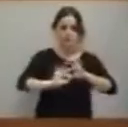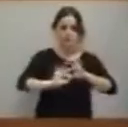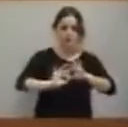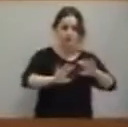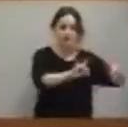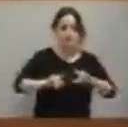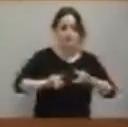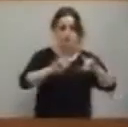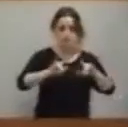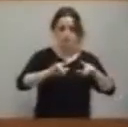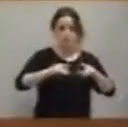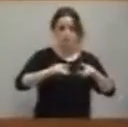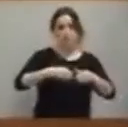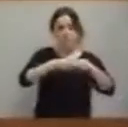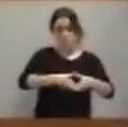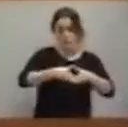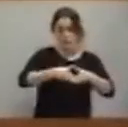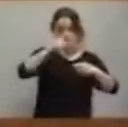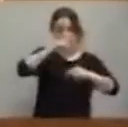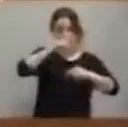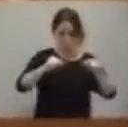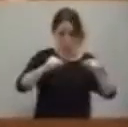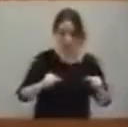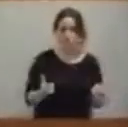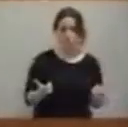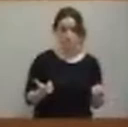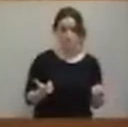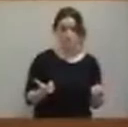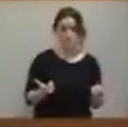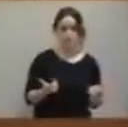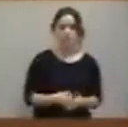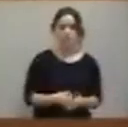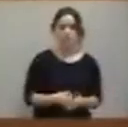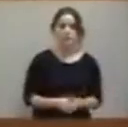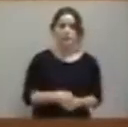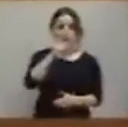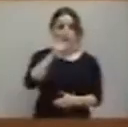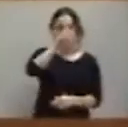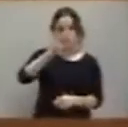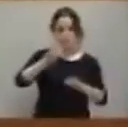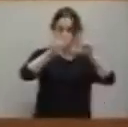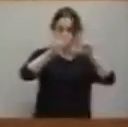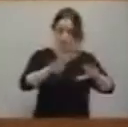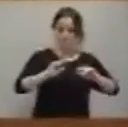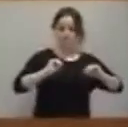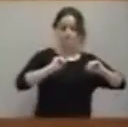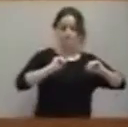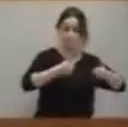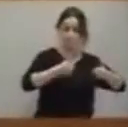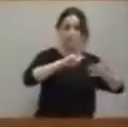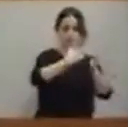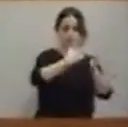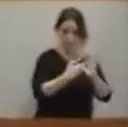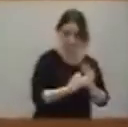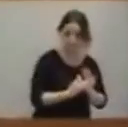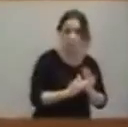del Principado de Asturias, que emanaba precisamente de la CEBA. Es decir, en el año 2009 se hizo una planificación que